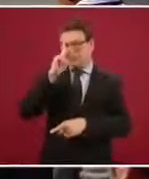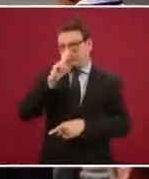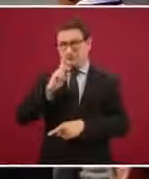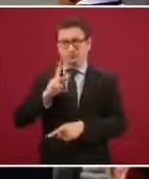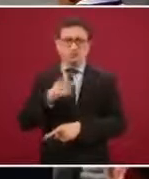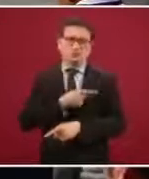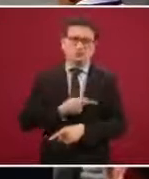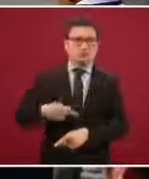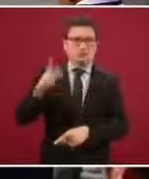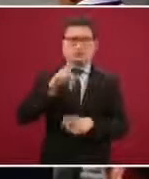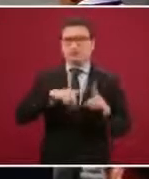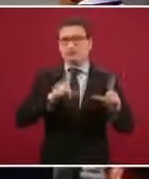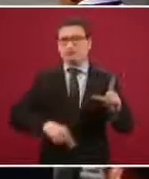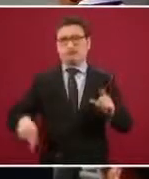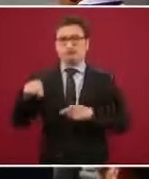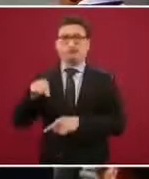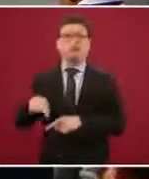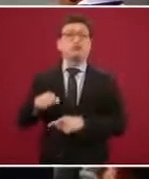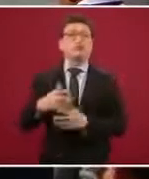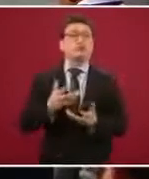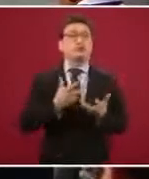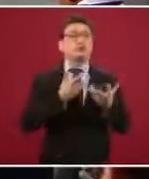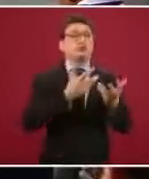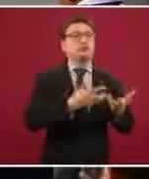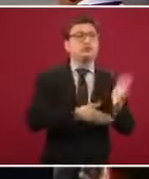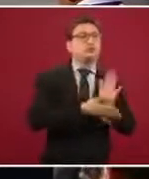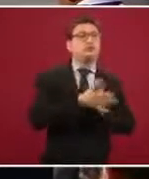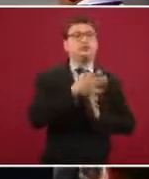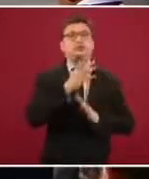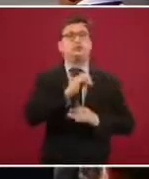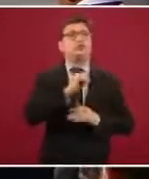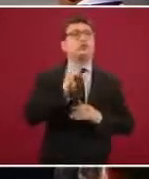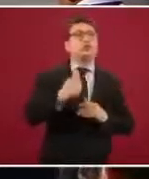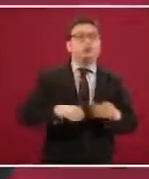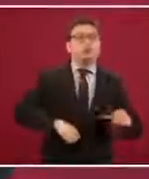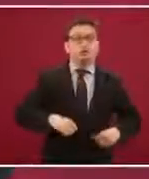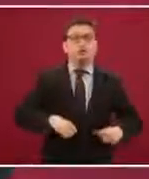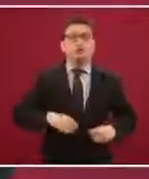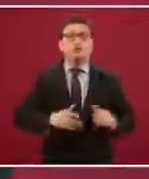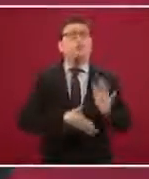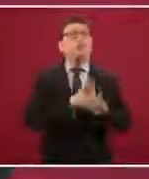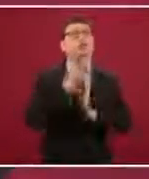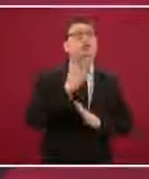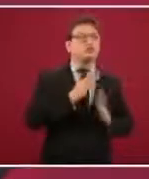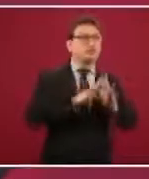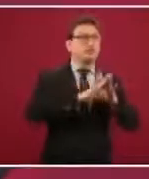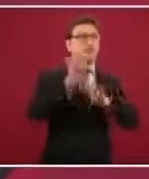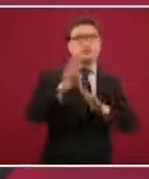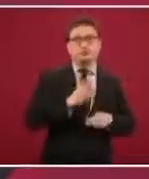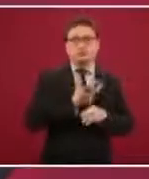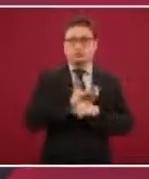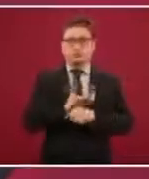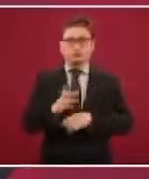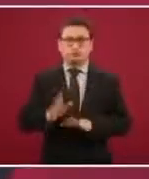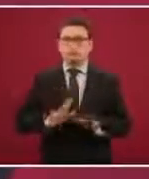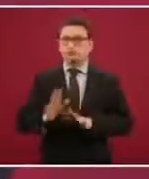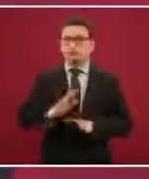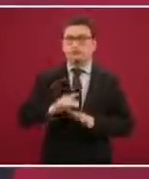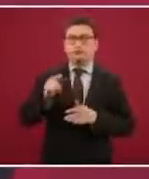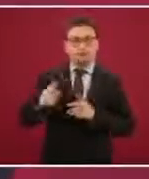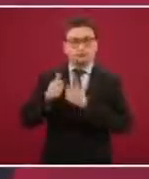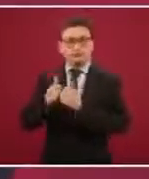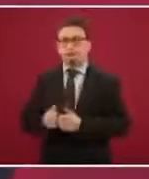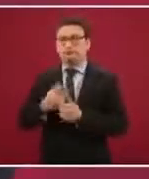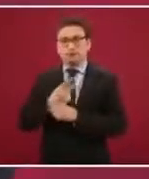a actividades ya no es una tentación irse a actividad otro tipo de actividades o irse eeuu y está teniendo un pleno